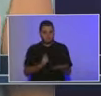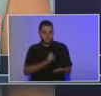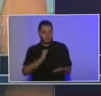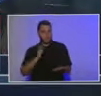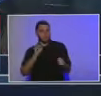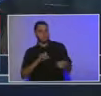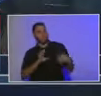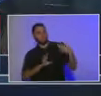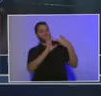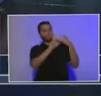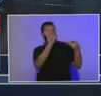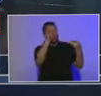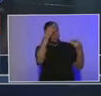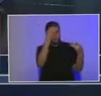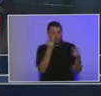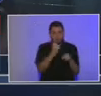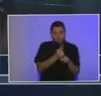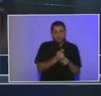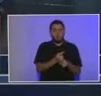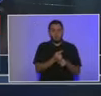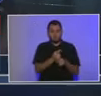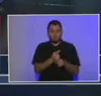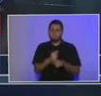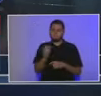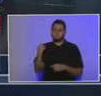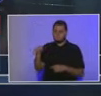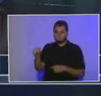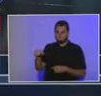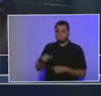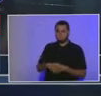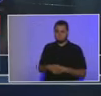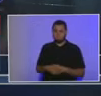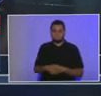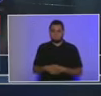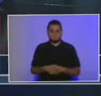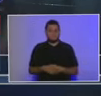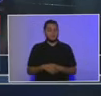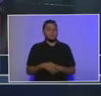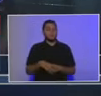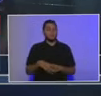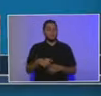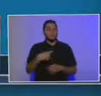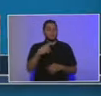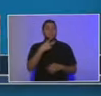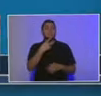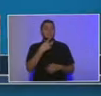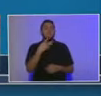dice el teniente Rafael Rosa, que él plantea? Eso era una gallera